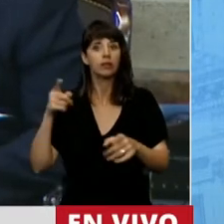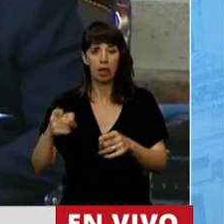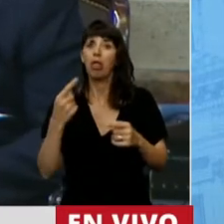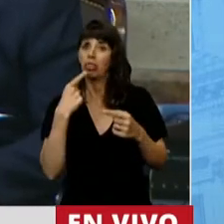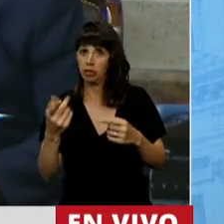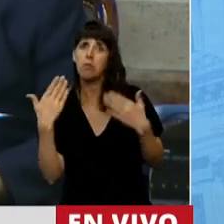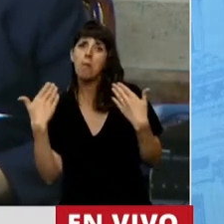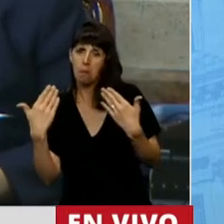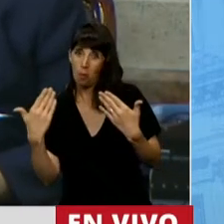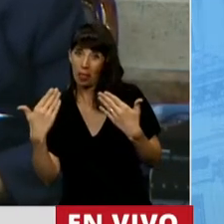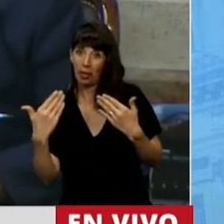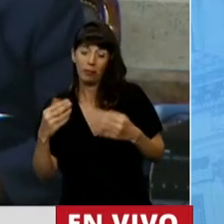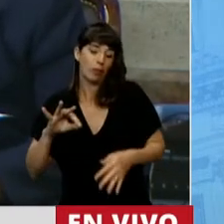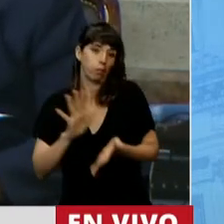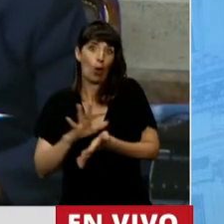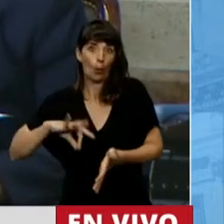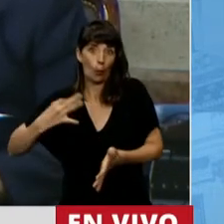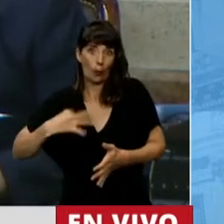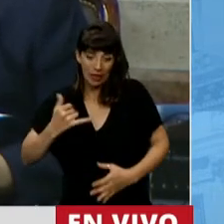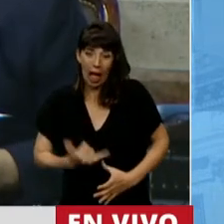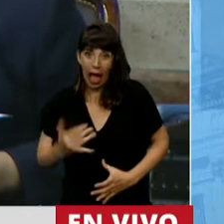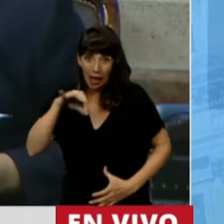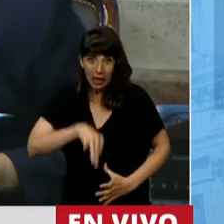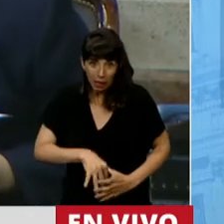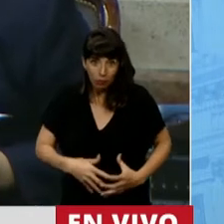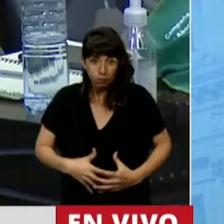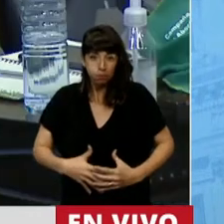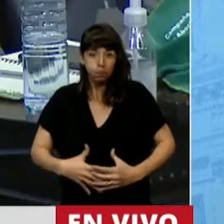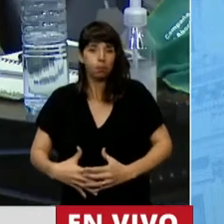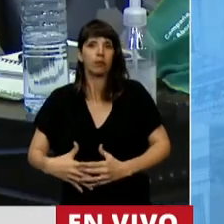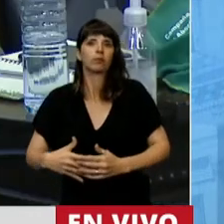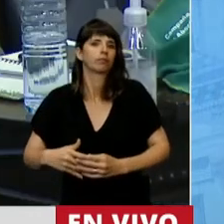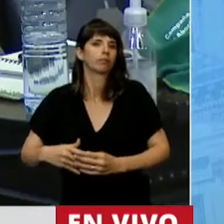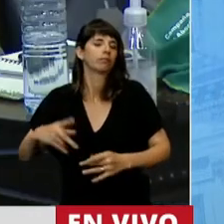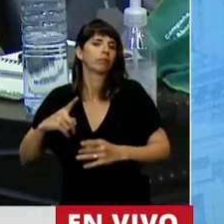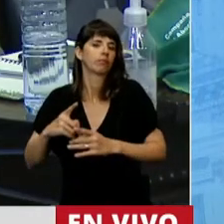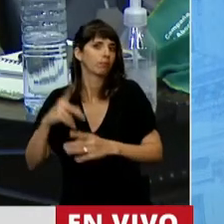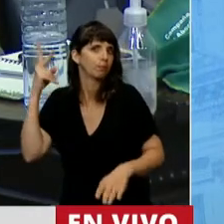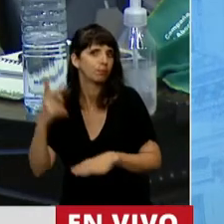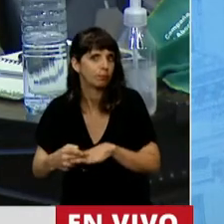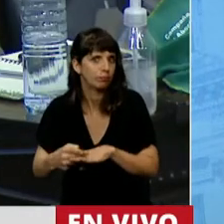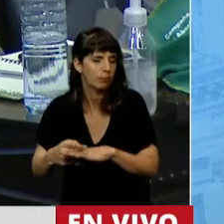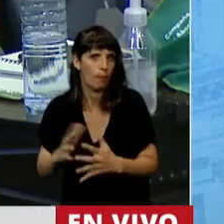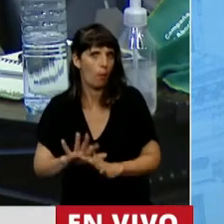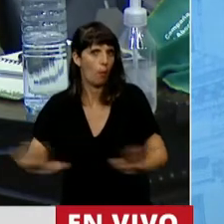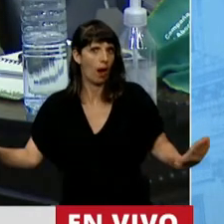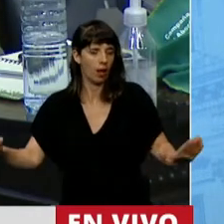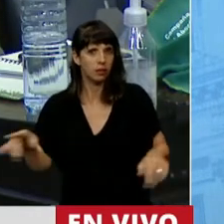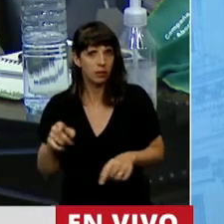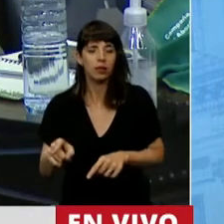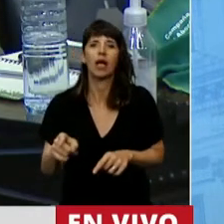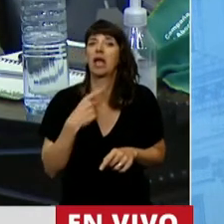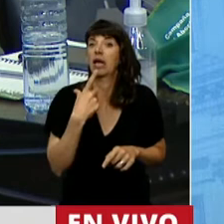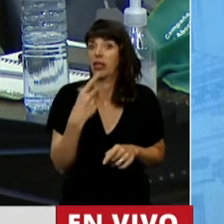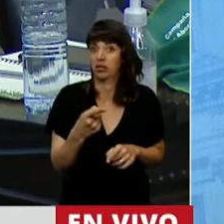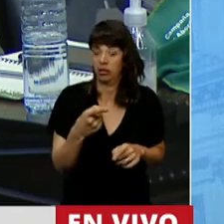vida que se gesta en el vientre materno, sin duda suprime el derecho a la vida que la persona tiene reconocido por